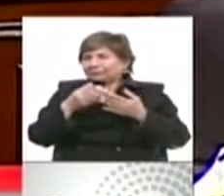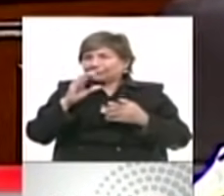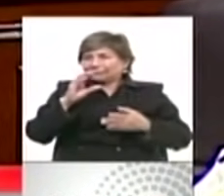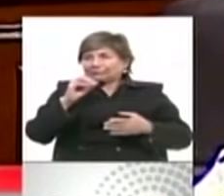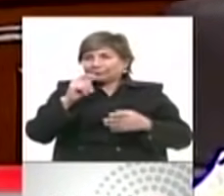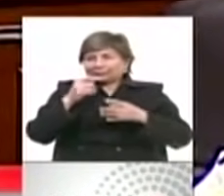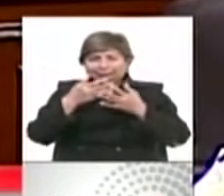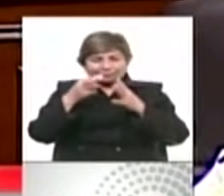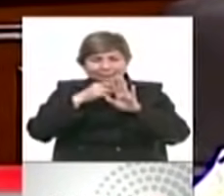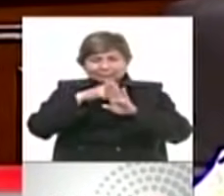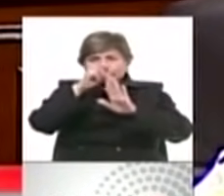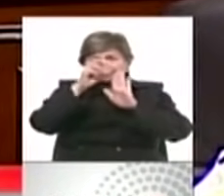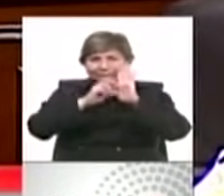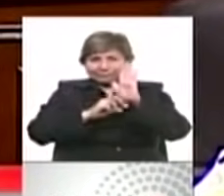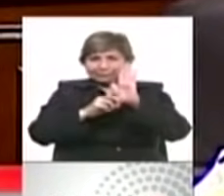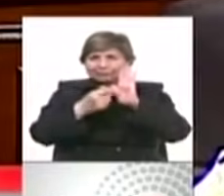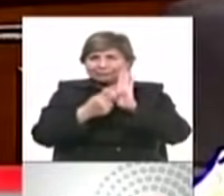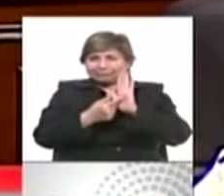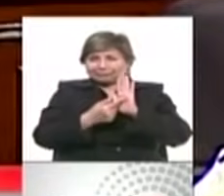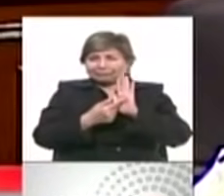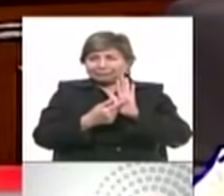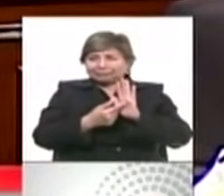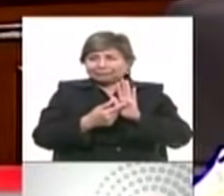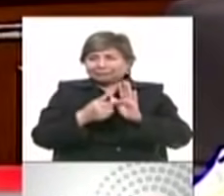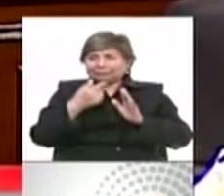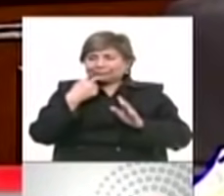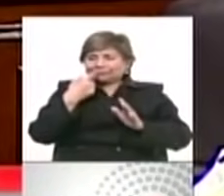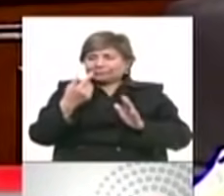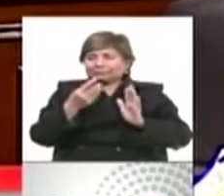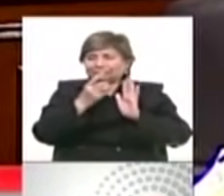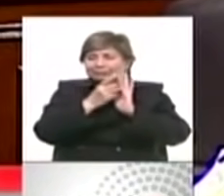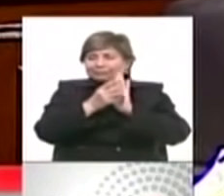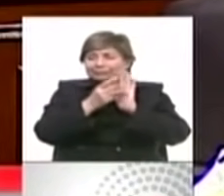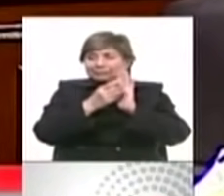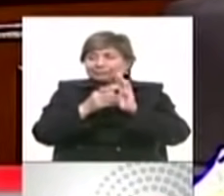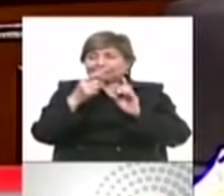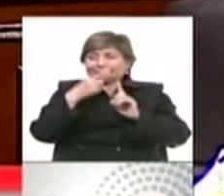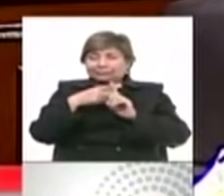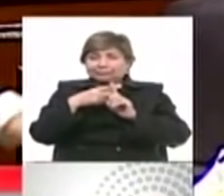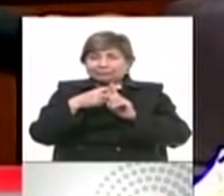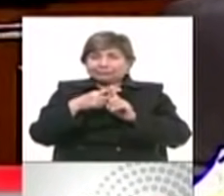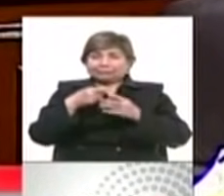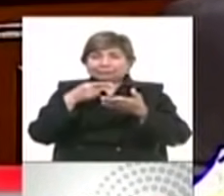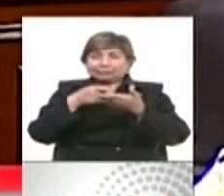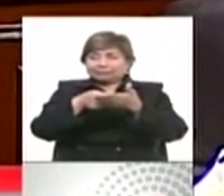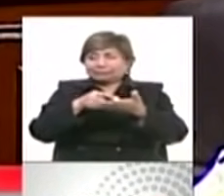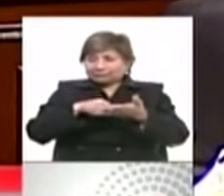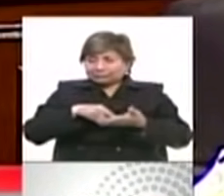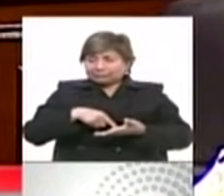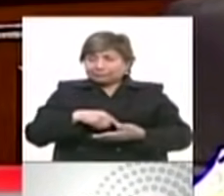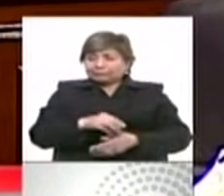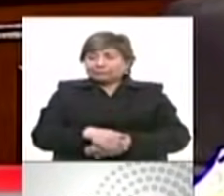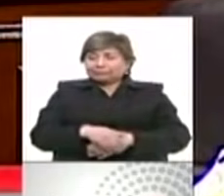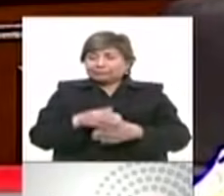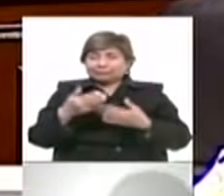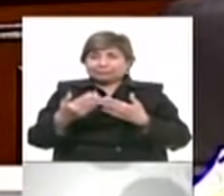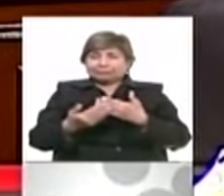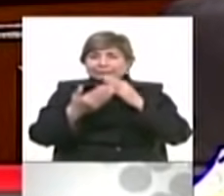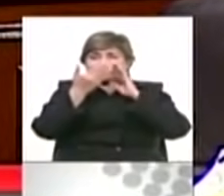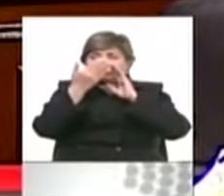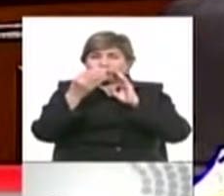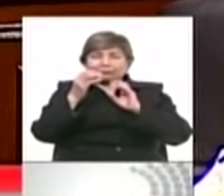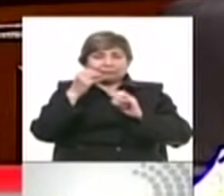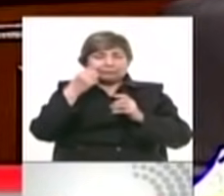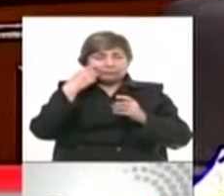pública, este porcentaje importante no se expresa en los votos, puesto que ustedes son un partido minoritario,